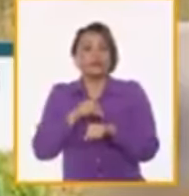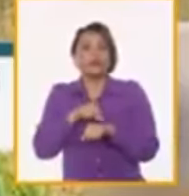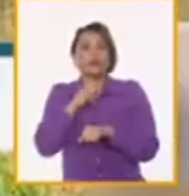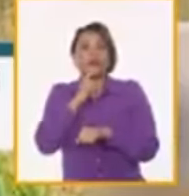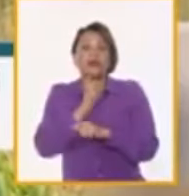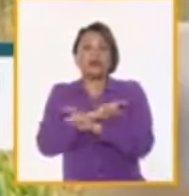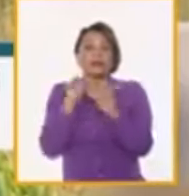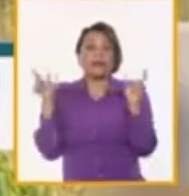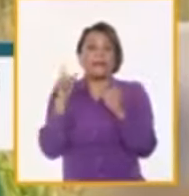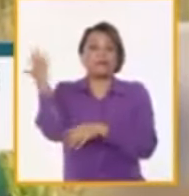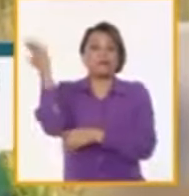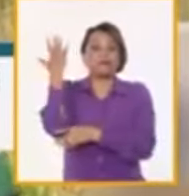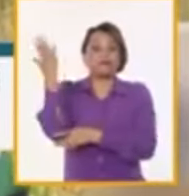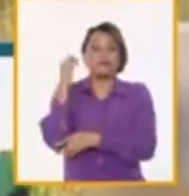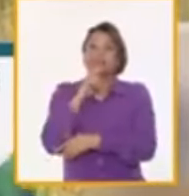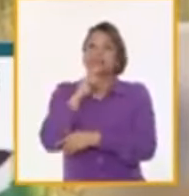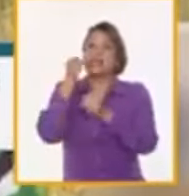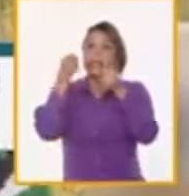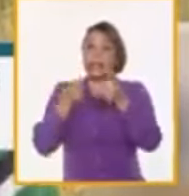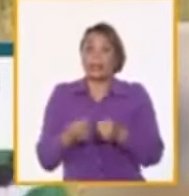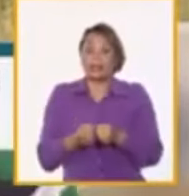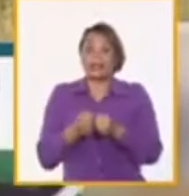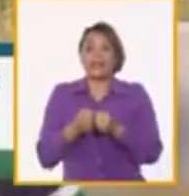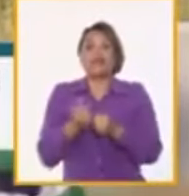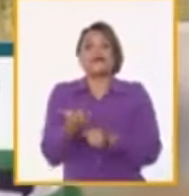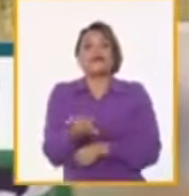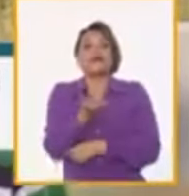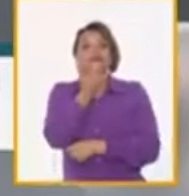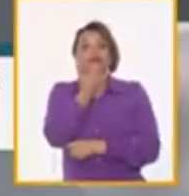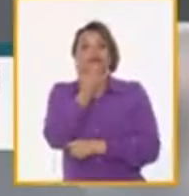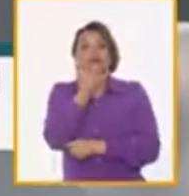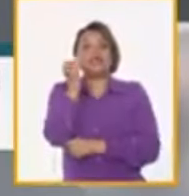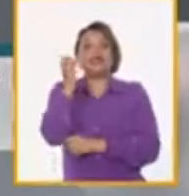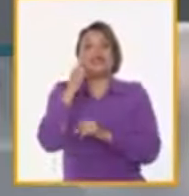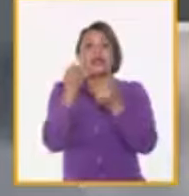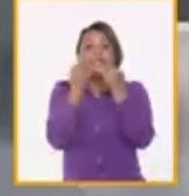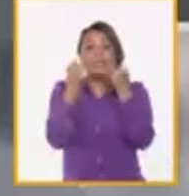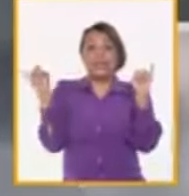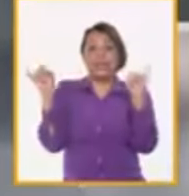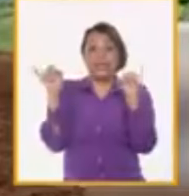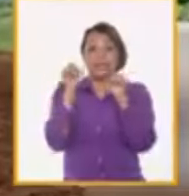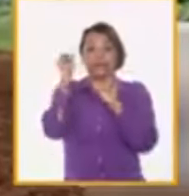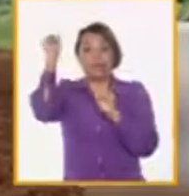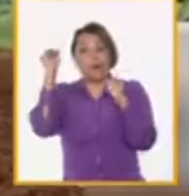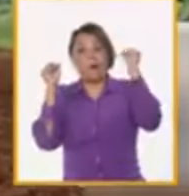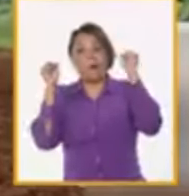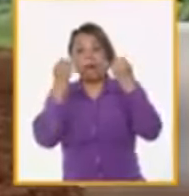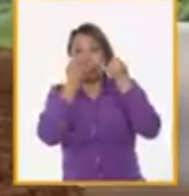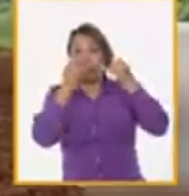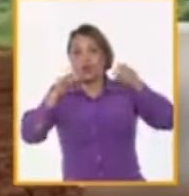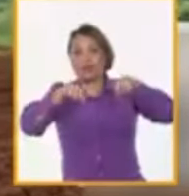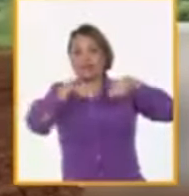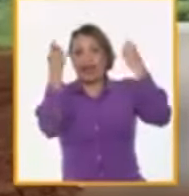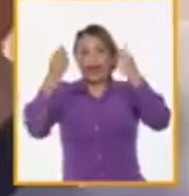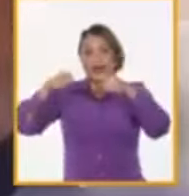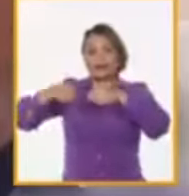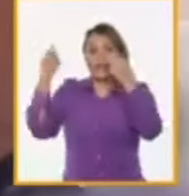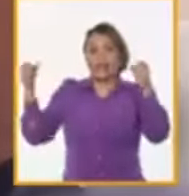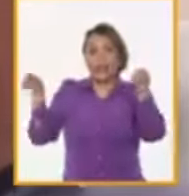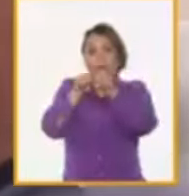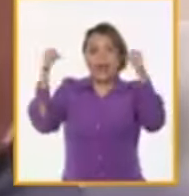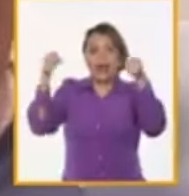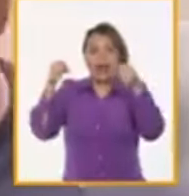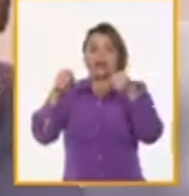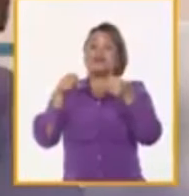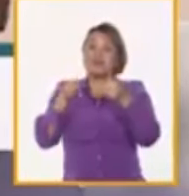impacto meteorológico es muy fuerte sobre ellas y eso genera deterioro en las líneas y además innumerables interrupciones eléctricas. Las líneas ahora,